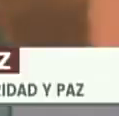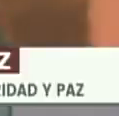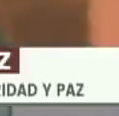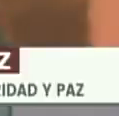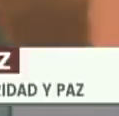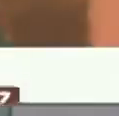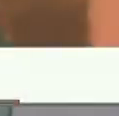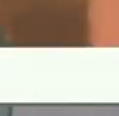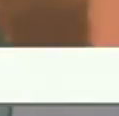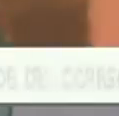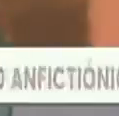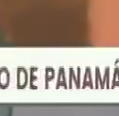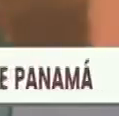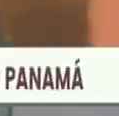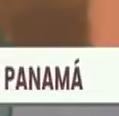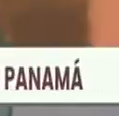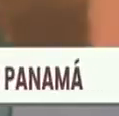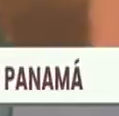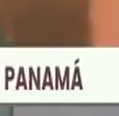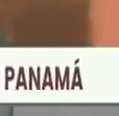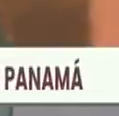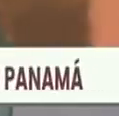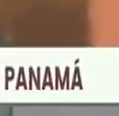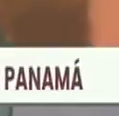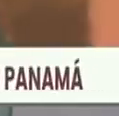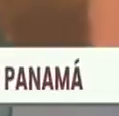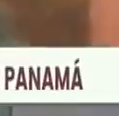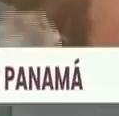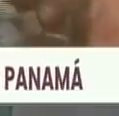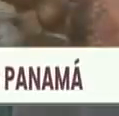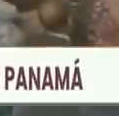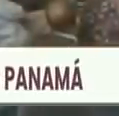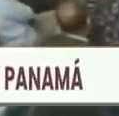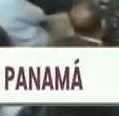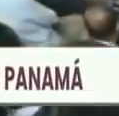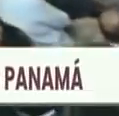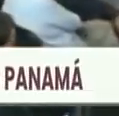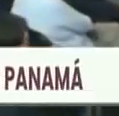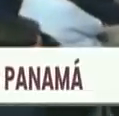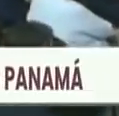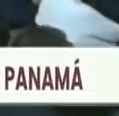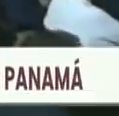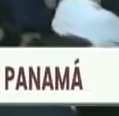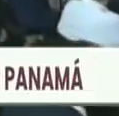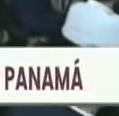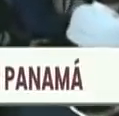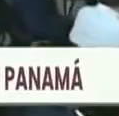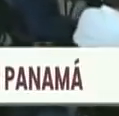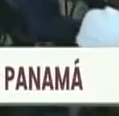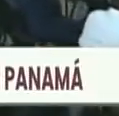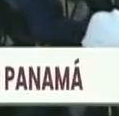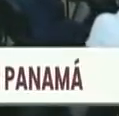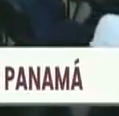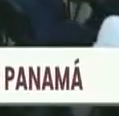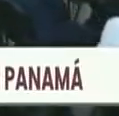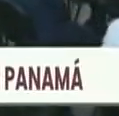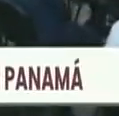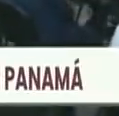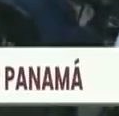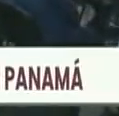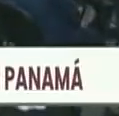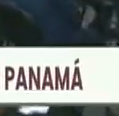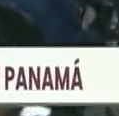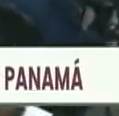siempre recalco, no reposan los restos de nuestro padre libertador, sino vive y se